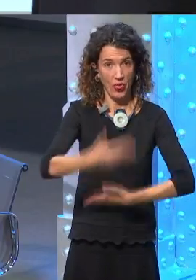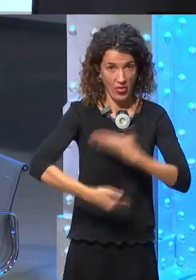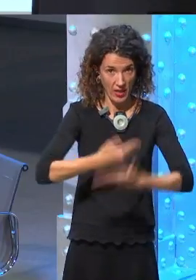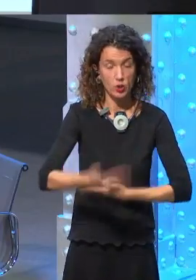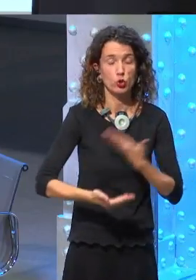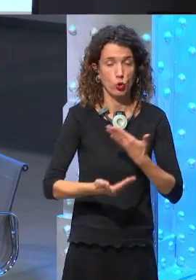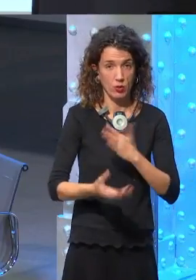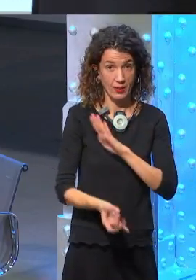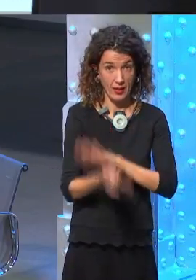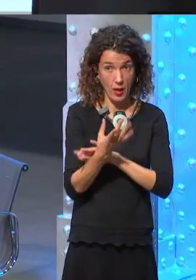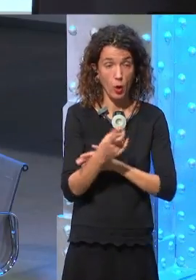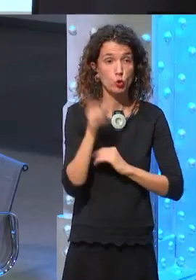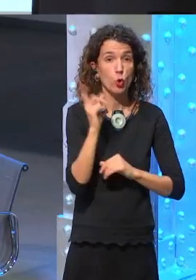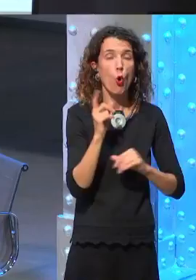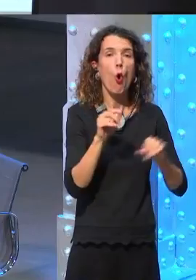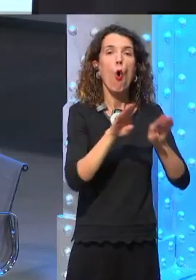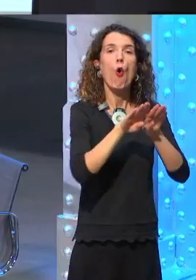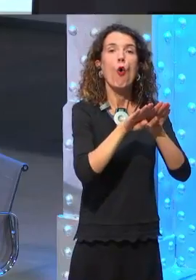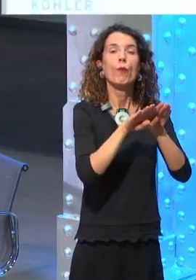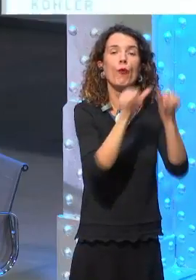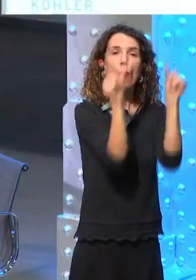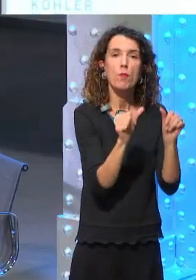de diseñar formas estáticas.